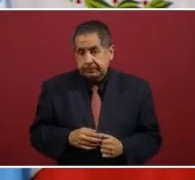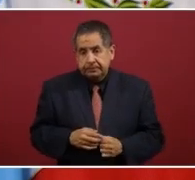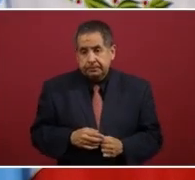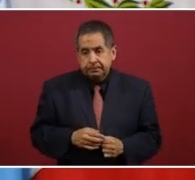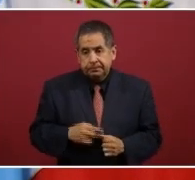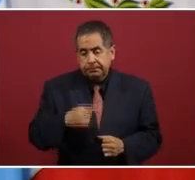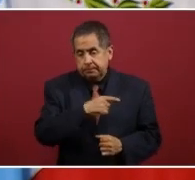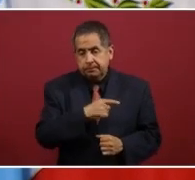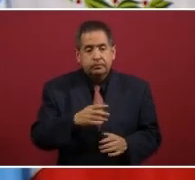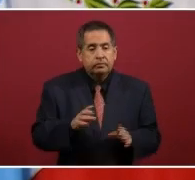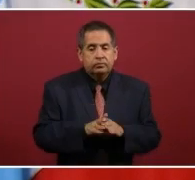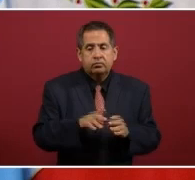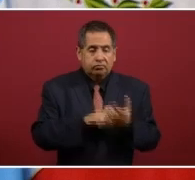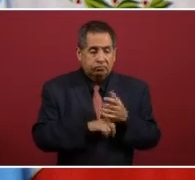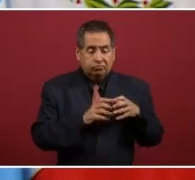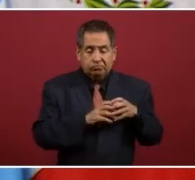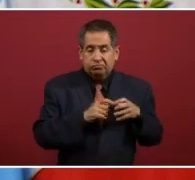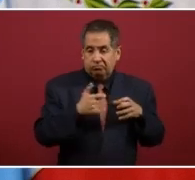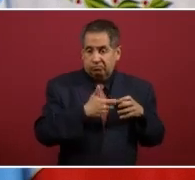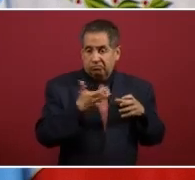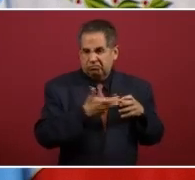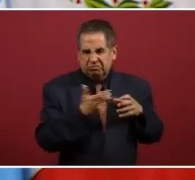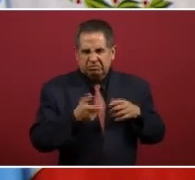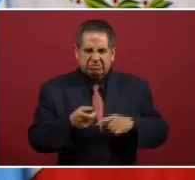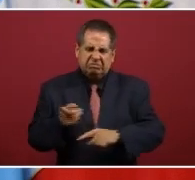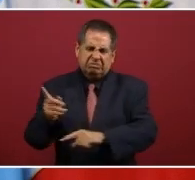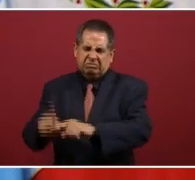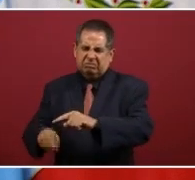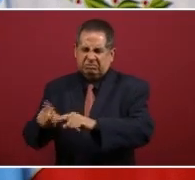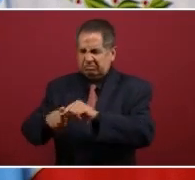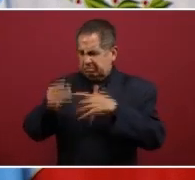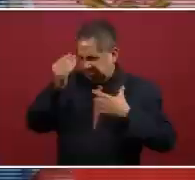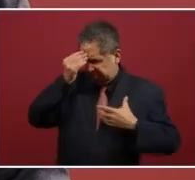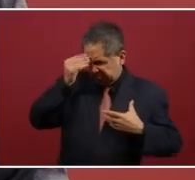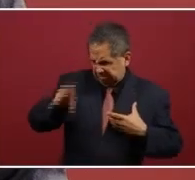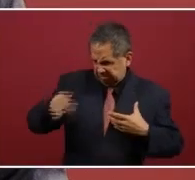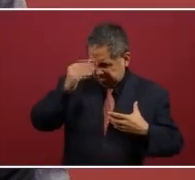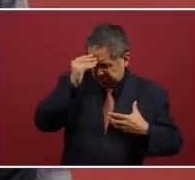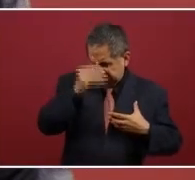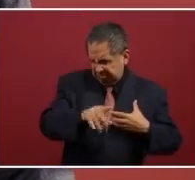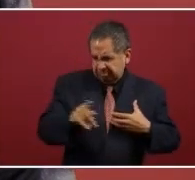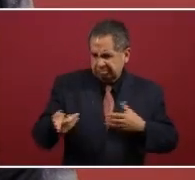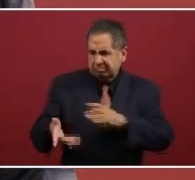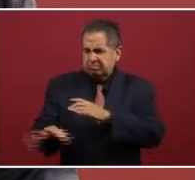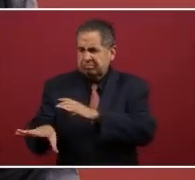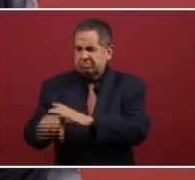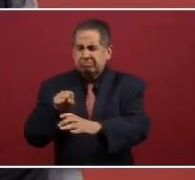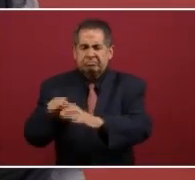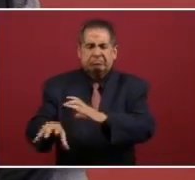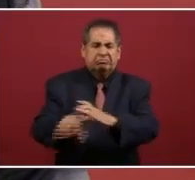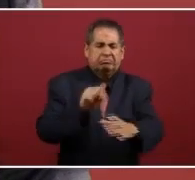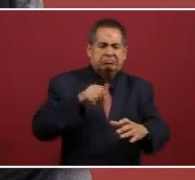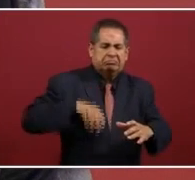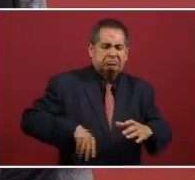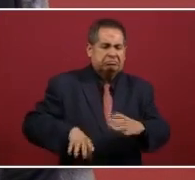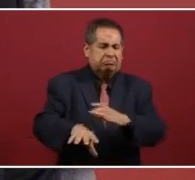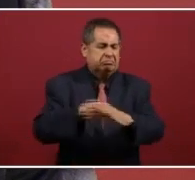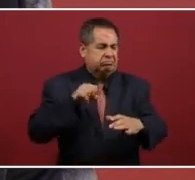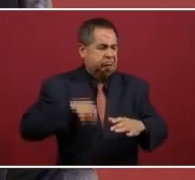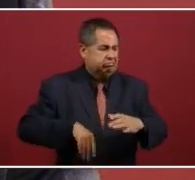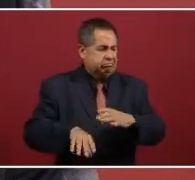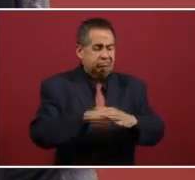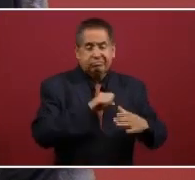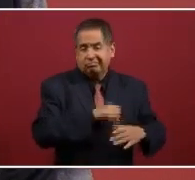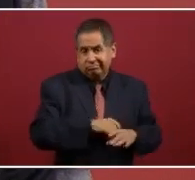fue aparejado de un saqueo como nunca se había llevado a cabo